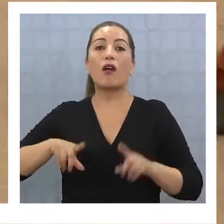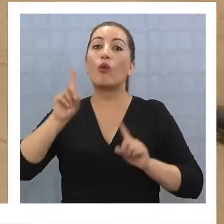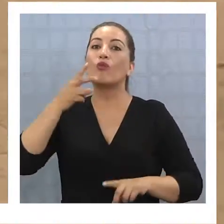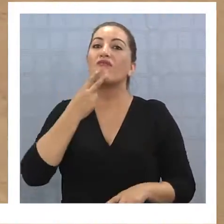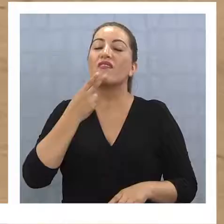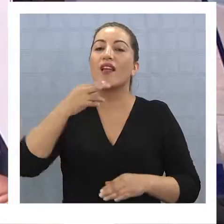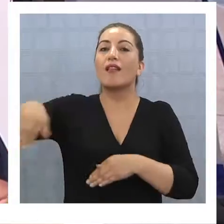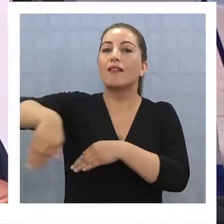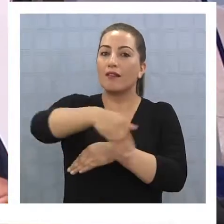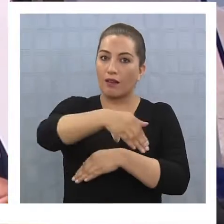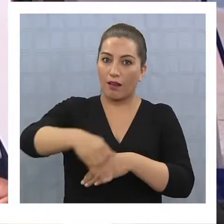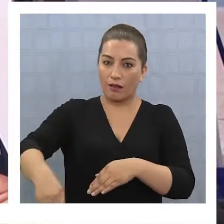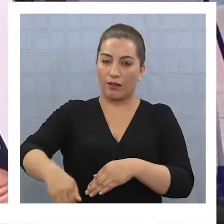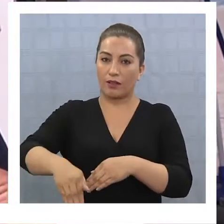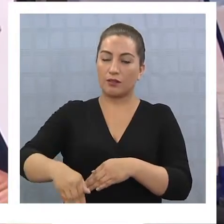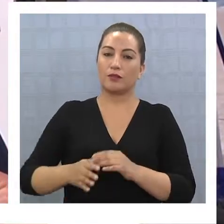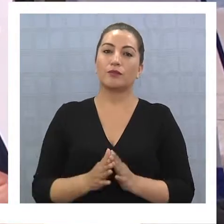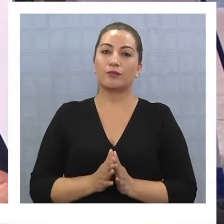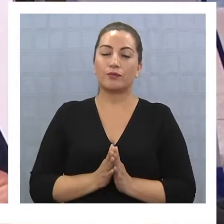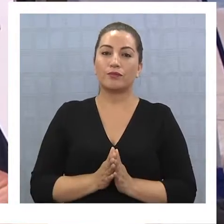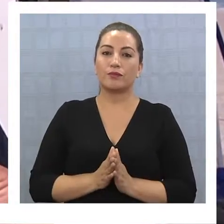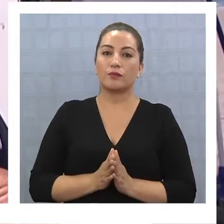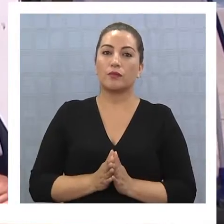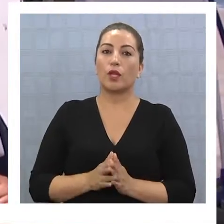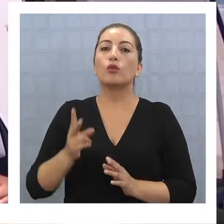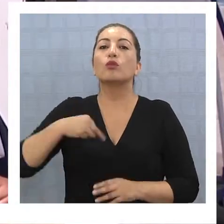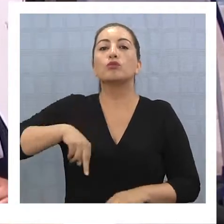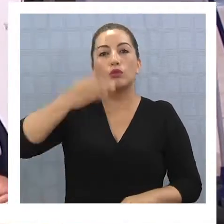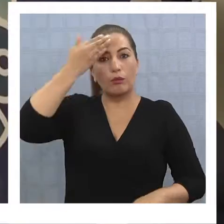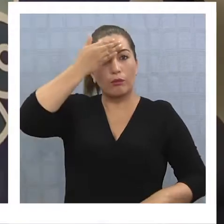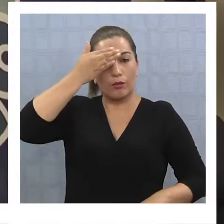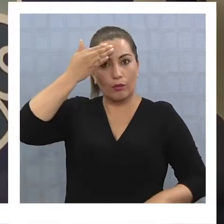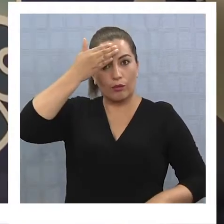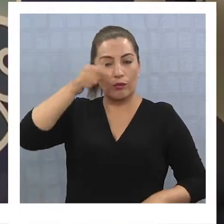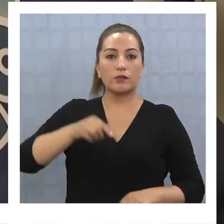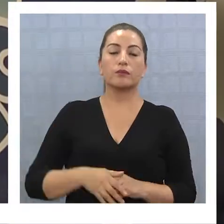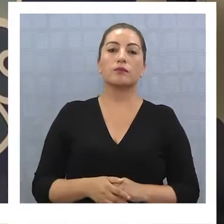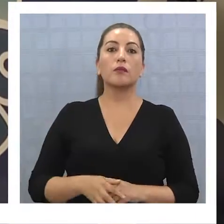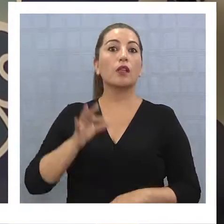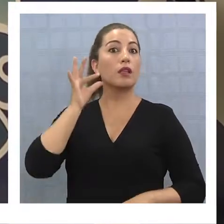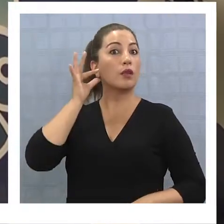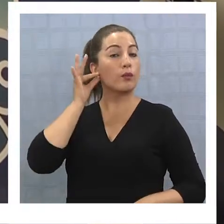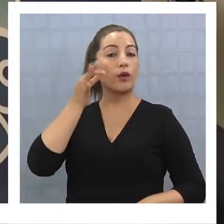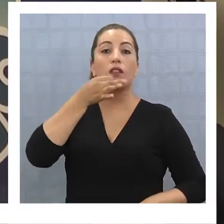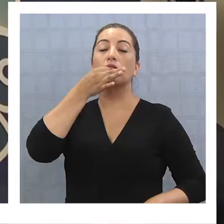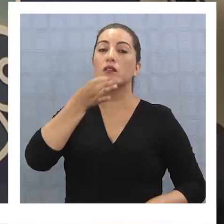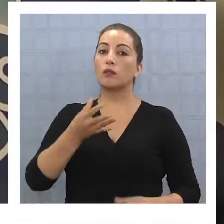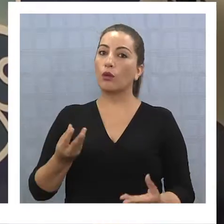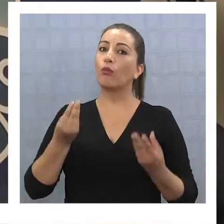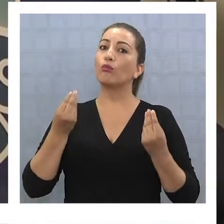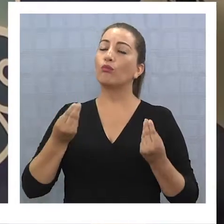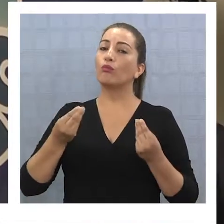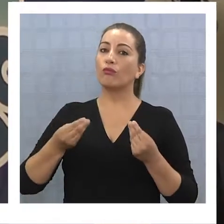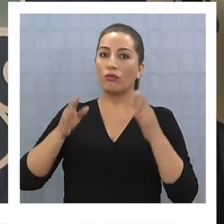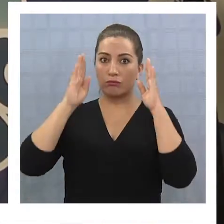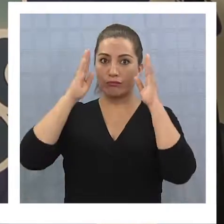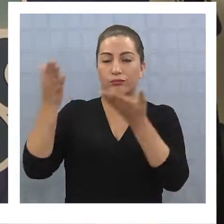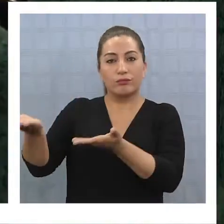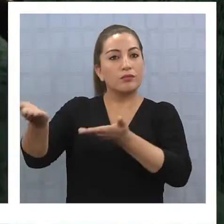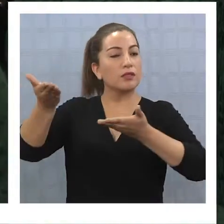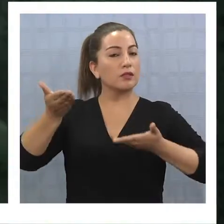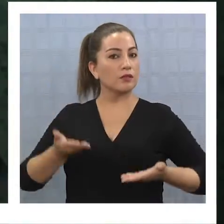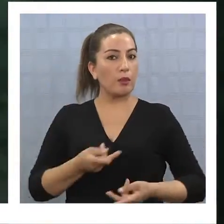calle de repente, igual tratar de preocuparnos un poco. La cirujana dice que hay una buena recepción del público,